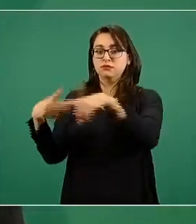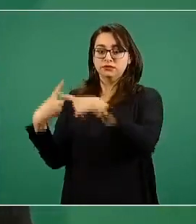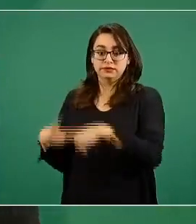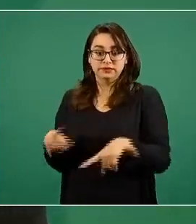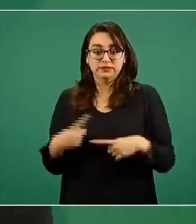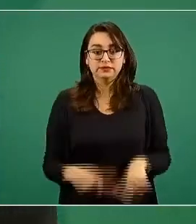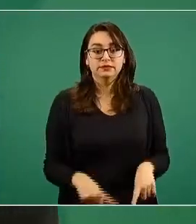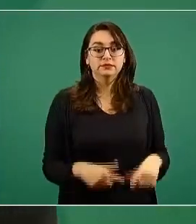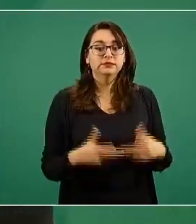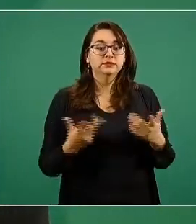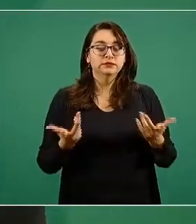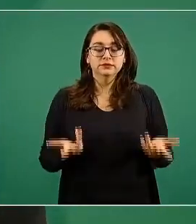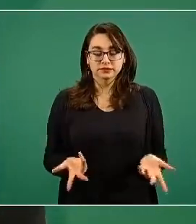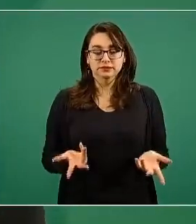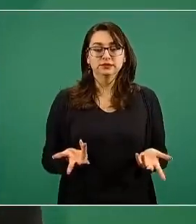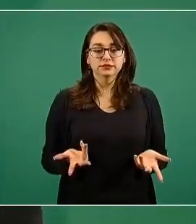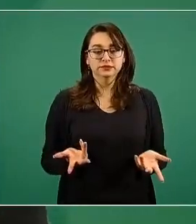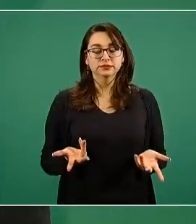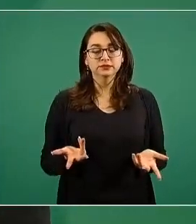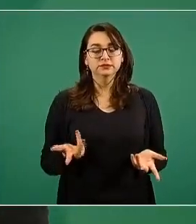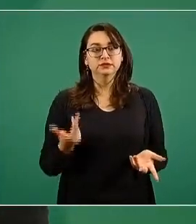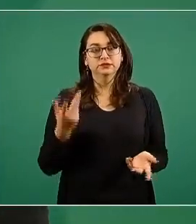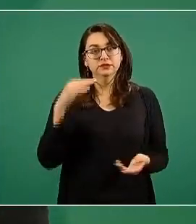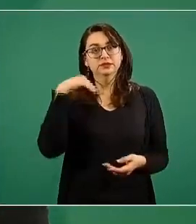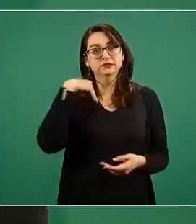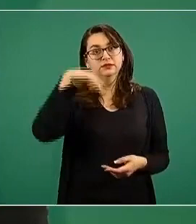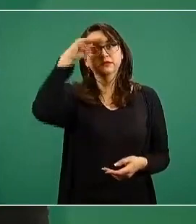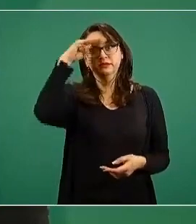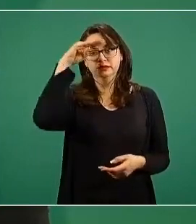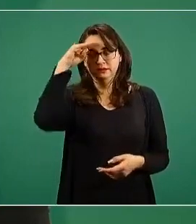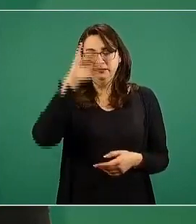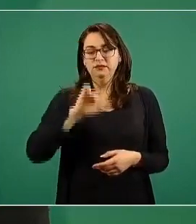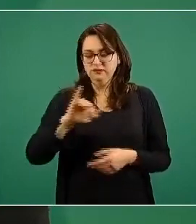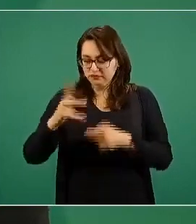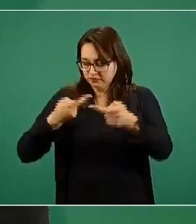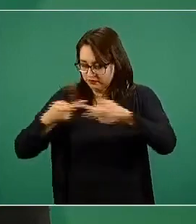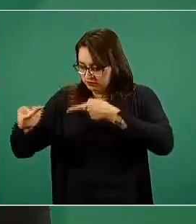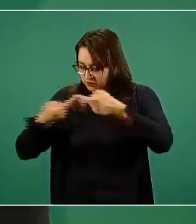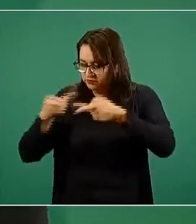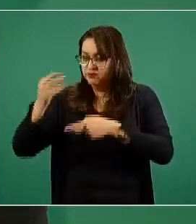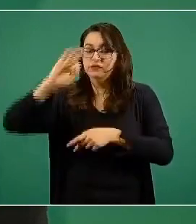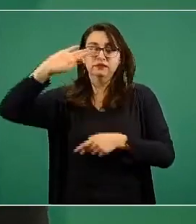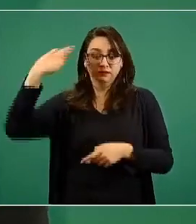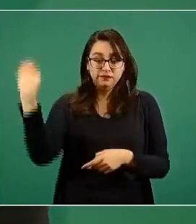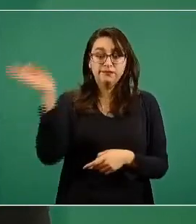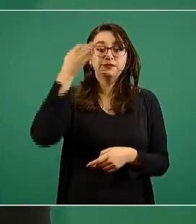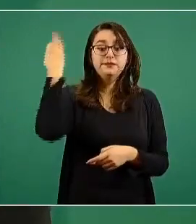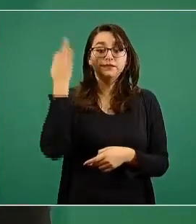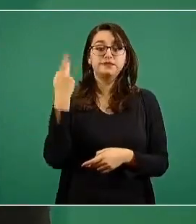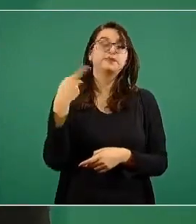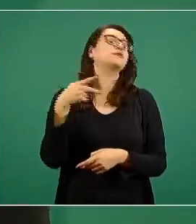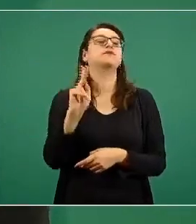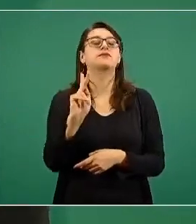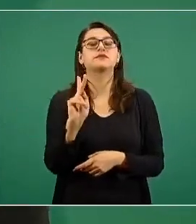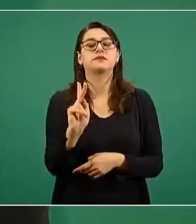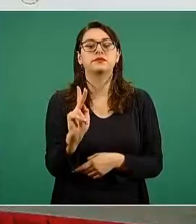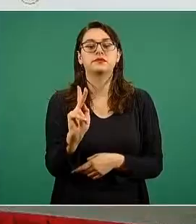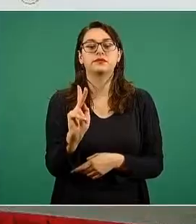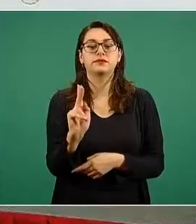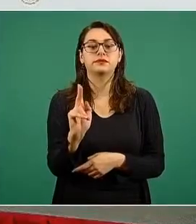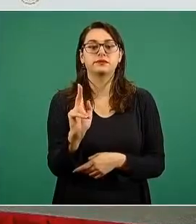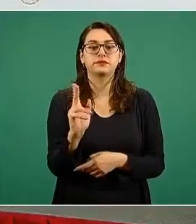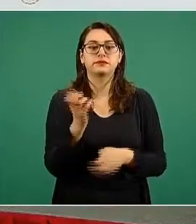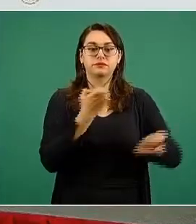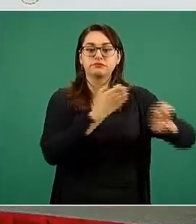Entonces, este es un operativo federal, pero que tendrá un componente